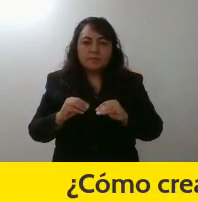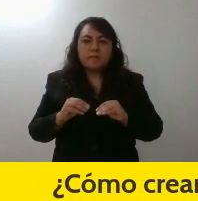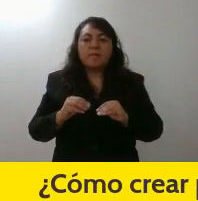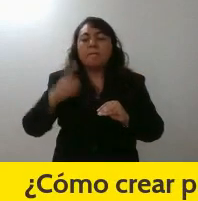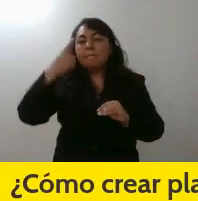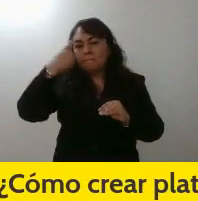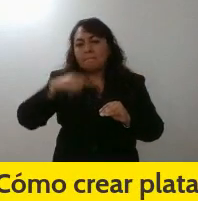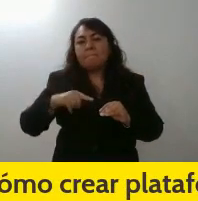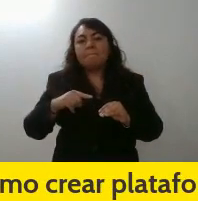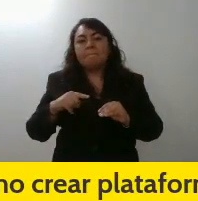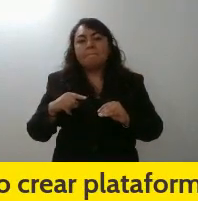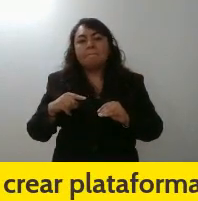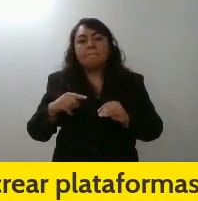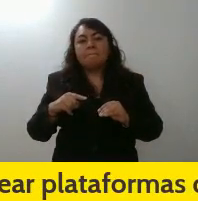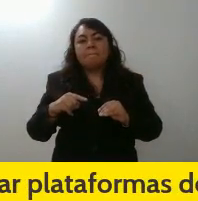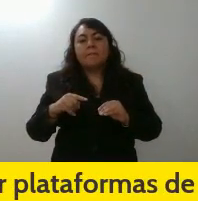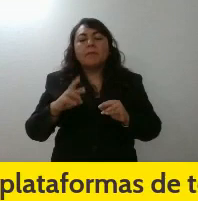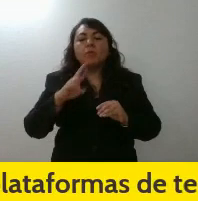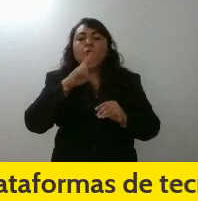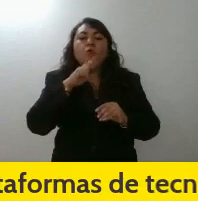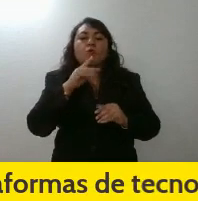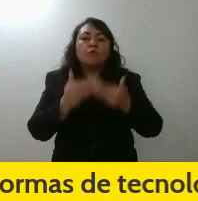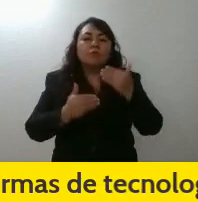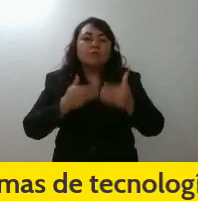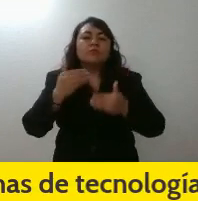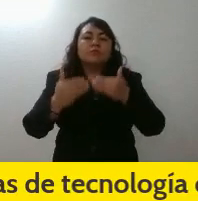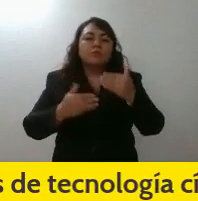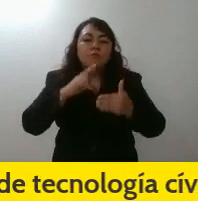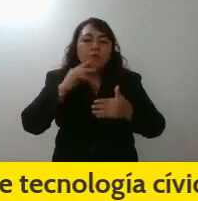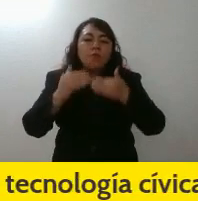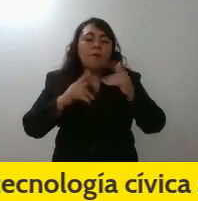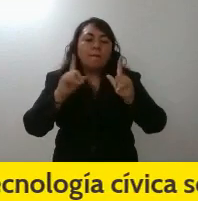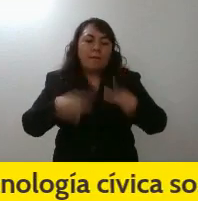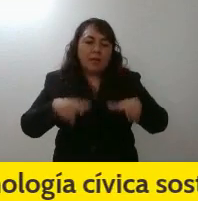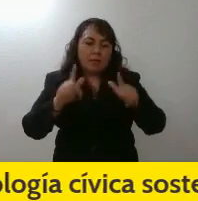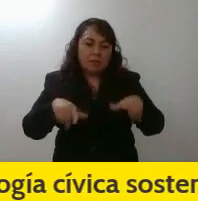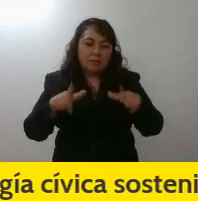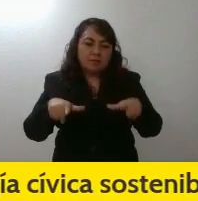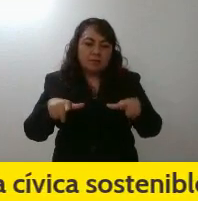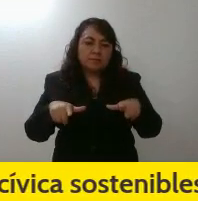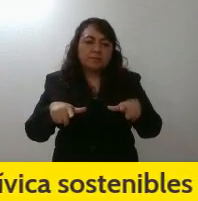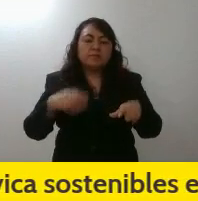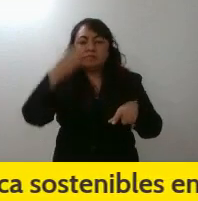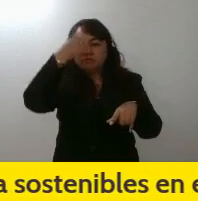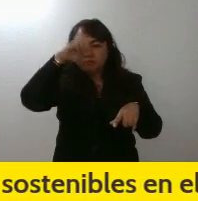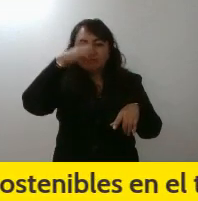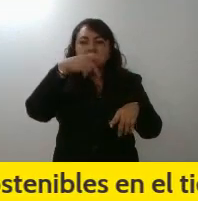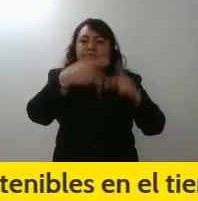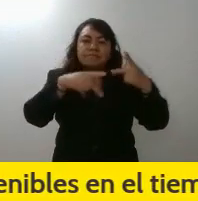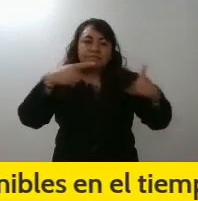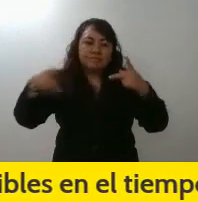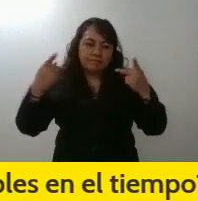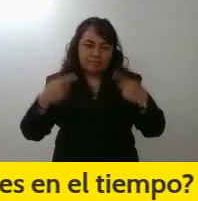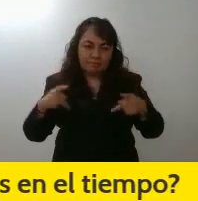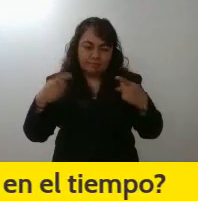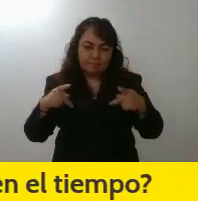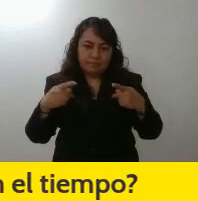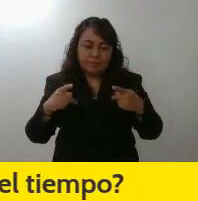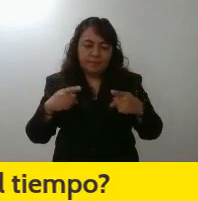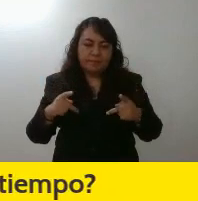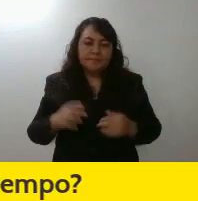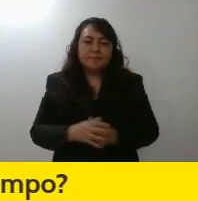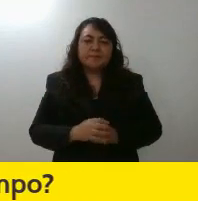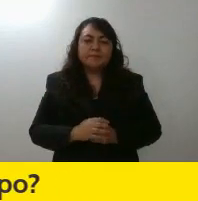para ir optimizando, mejorando la página y la experiencia del usuario.